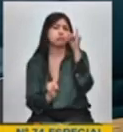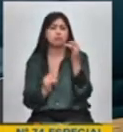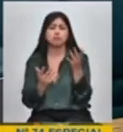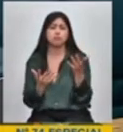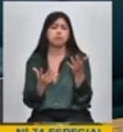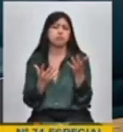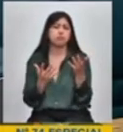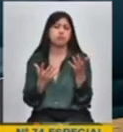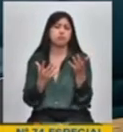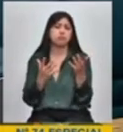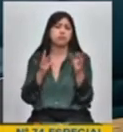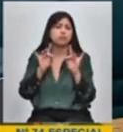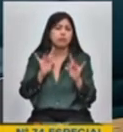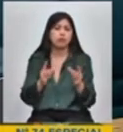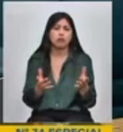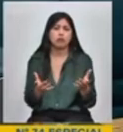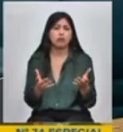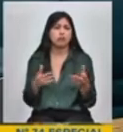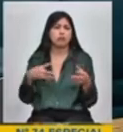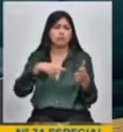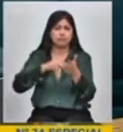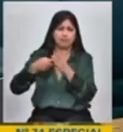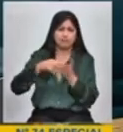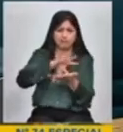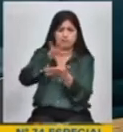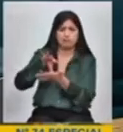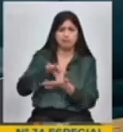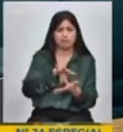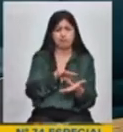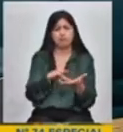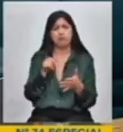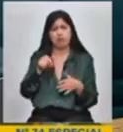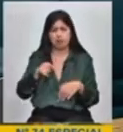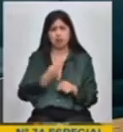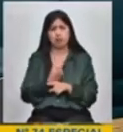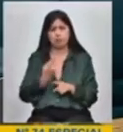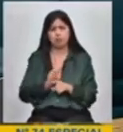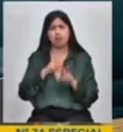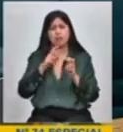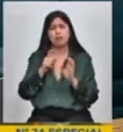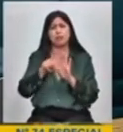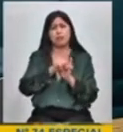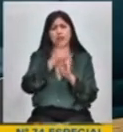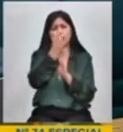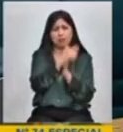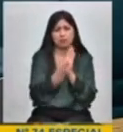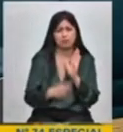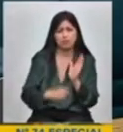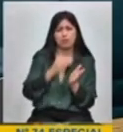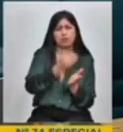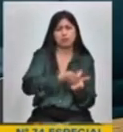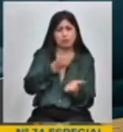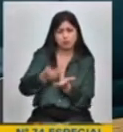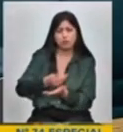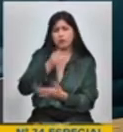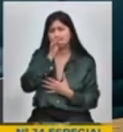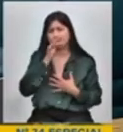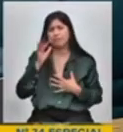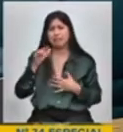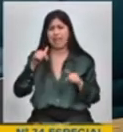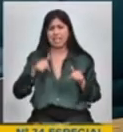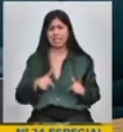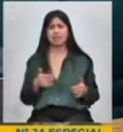discutimos sobre la ley de presupuesto, sobre la capacidad de crecimiento, de recaudación, de compromiso. Y yo creo